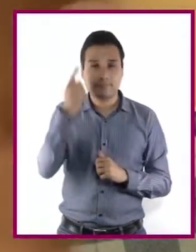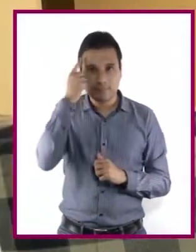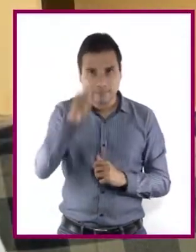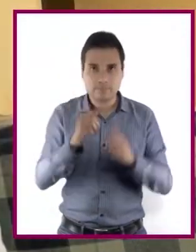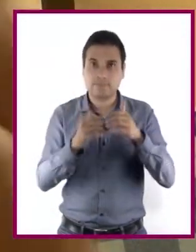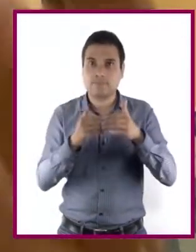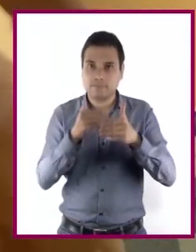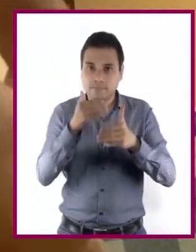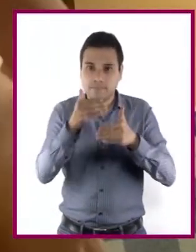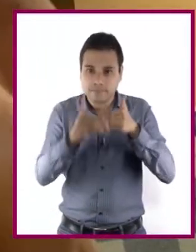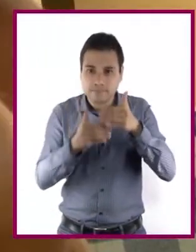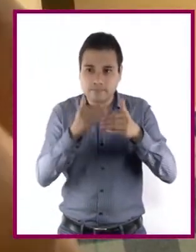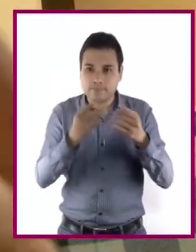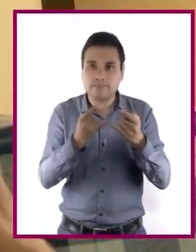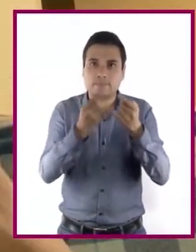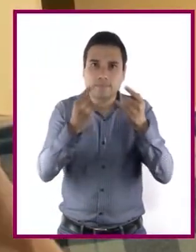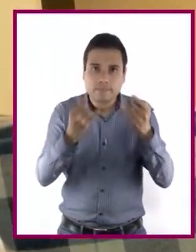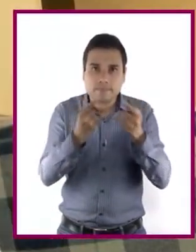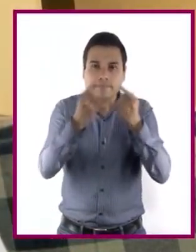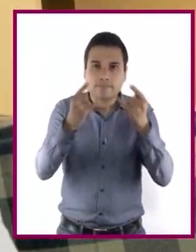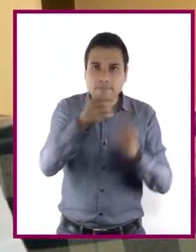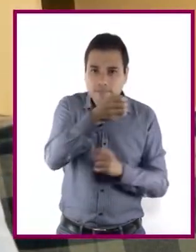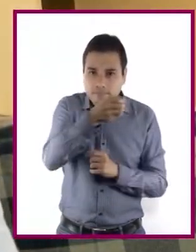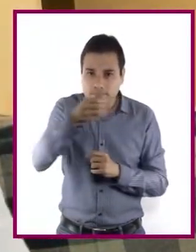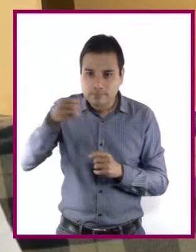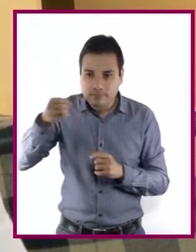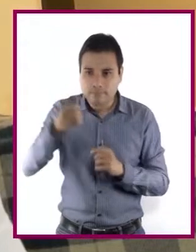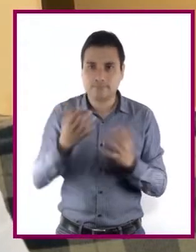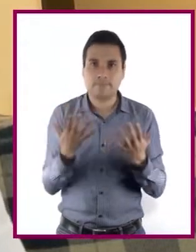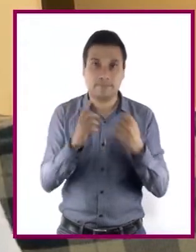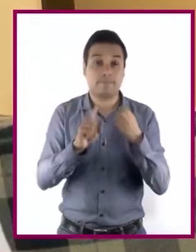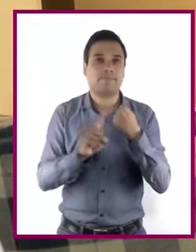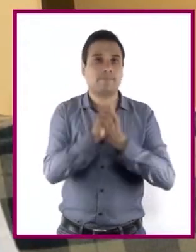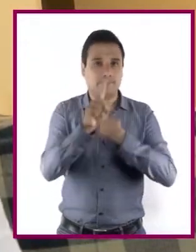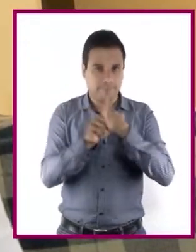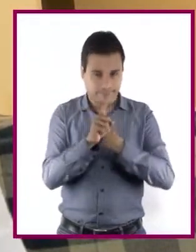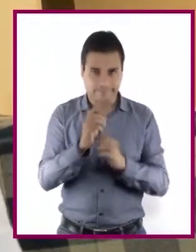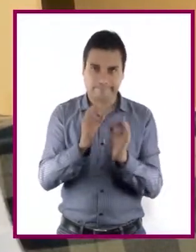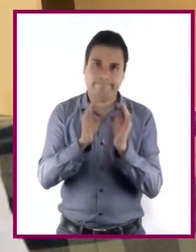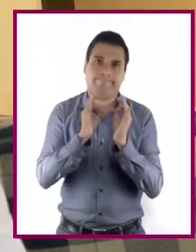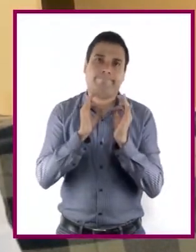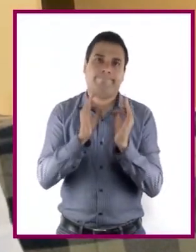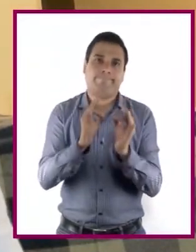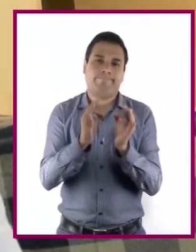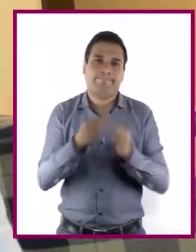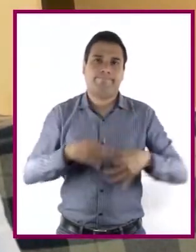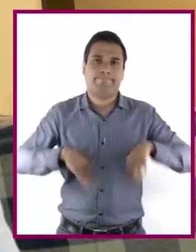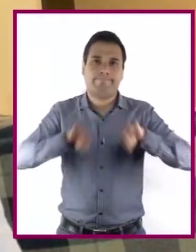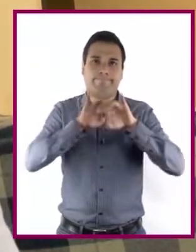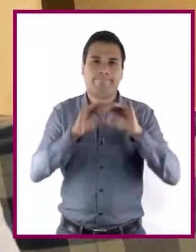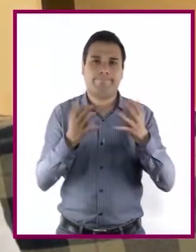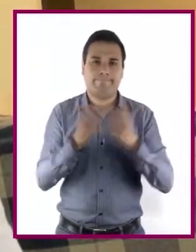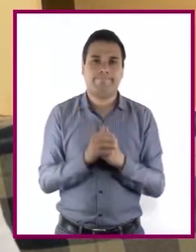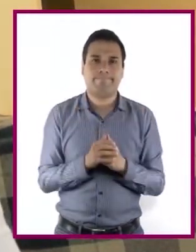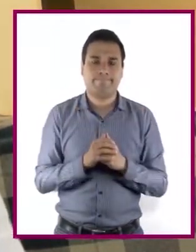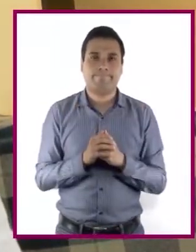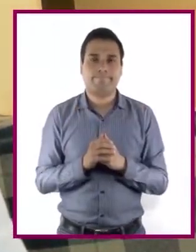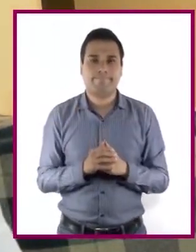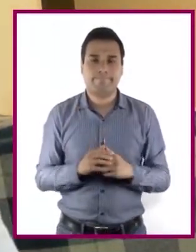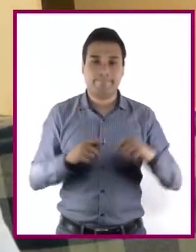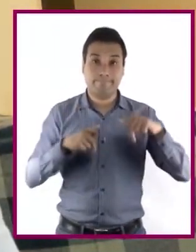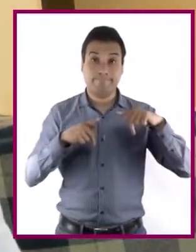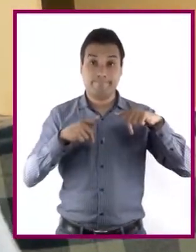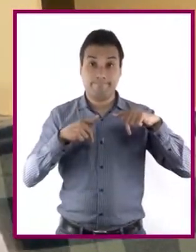la historia se quedará detenida. El drama es la acción. Entonces, es muy importante que nuestros personajes